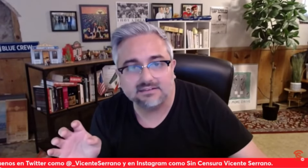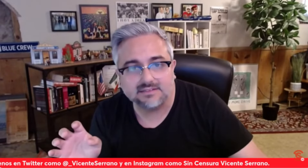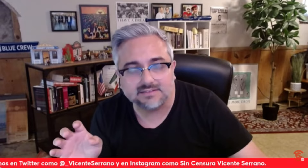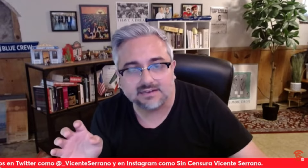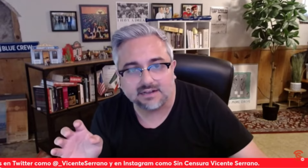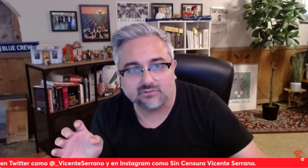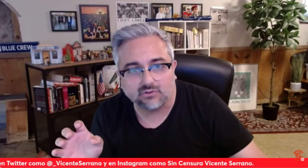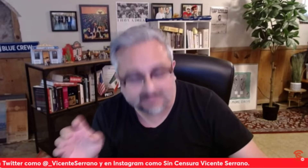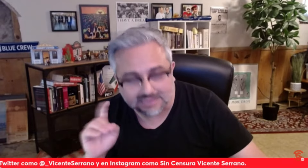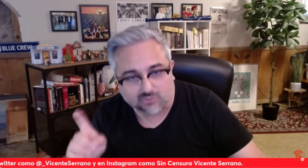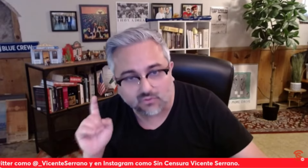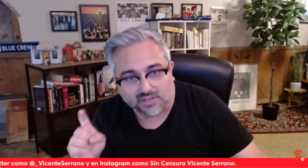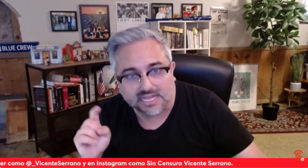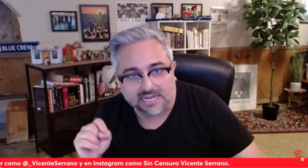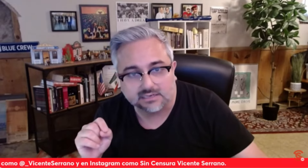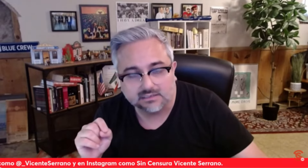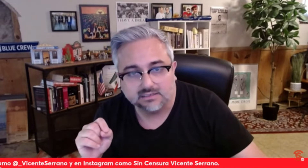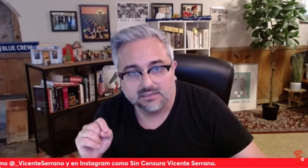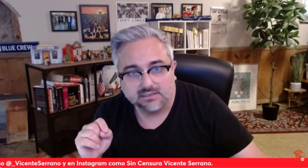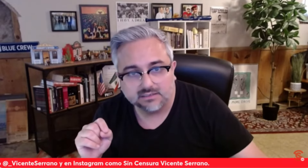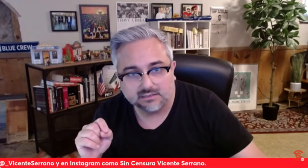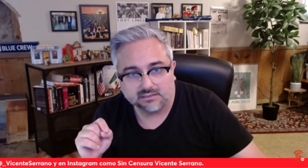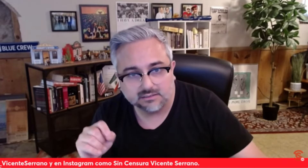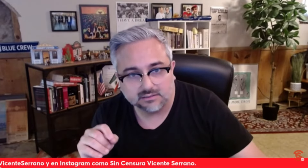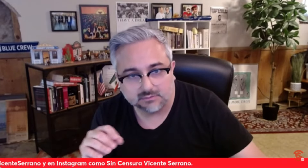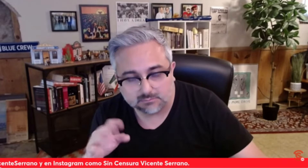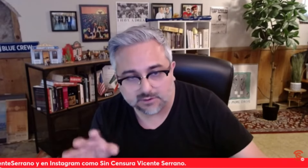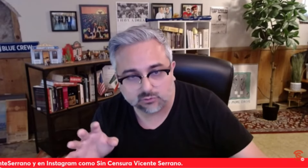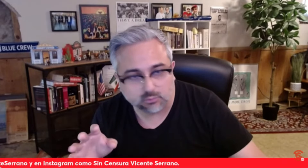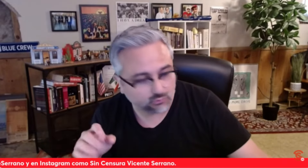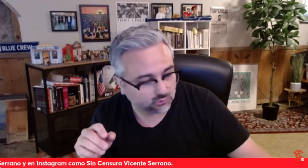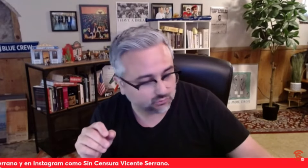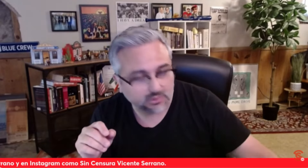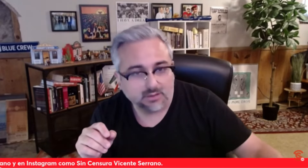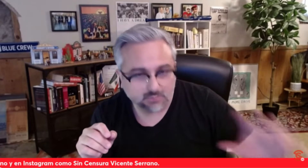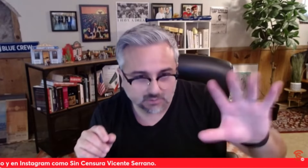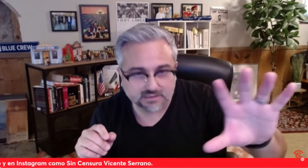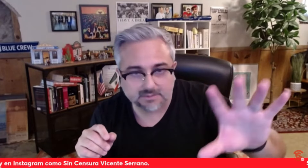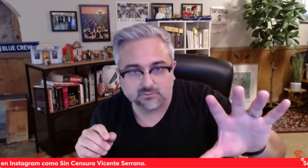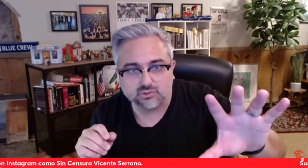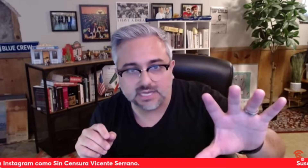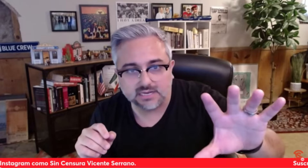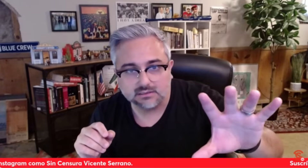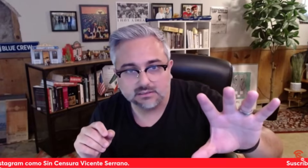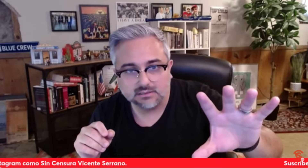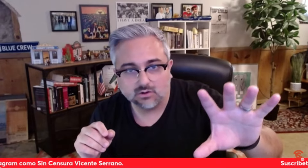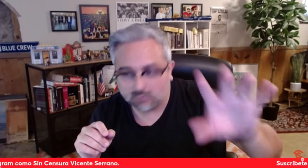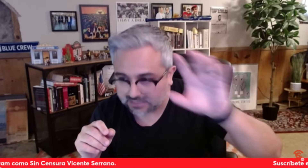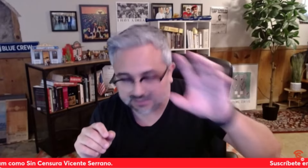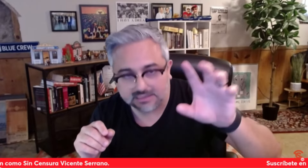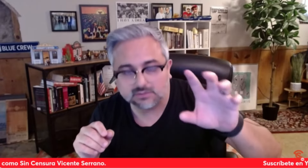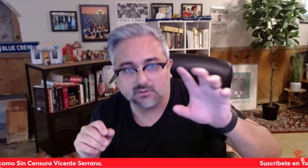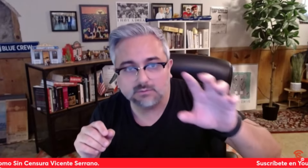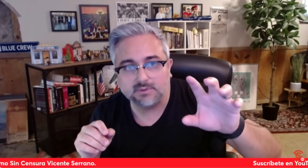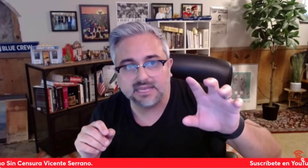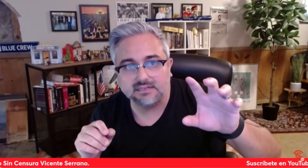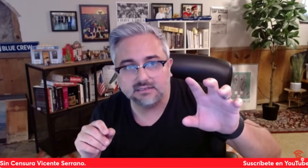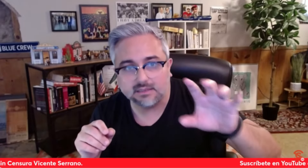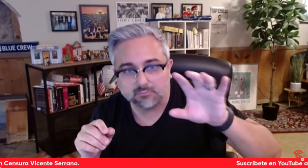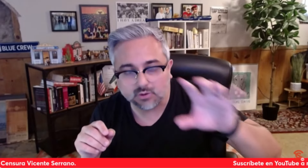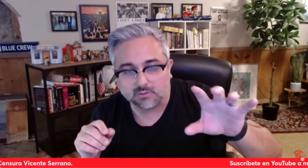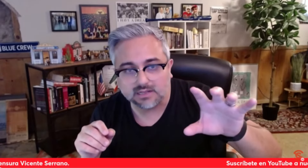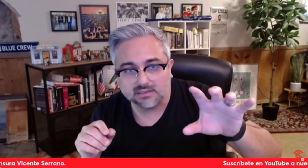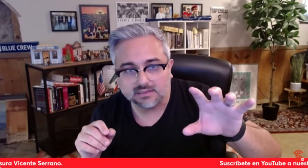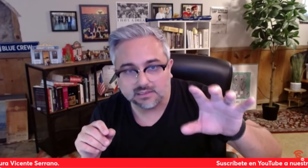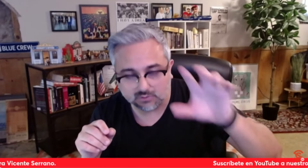rechazaran estas declaraciones y las condenaran en varios puntos. Pero vamos a ver y escuchar cómo el candidato del PRIAN